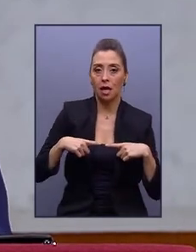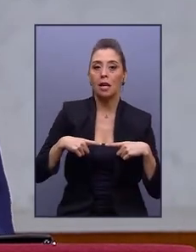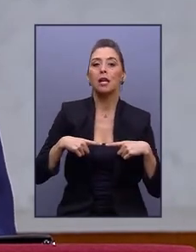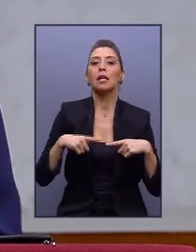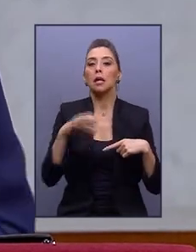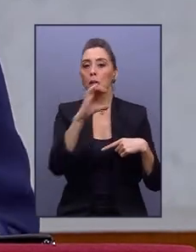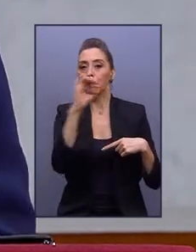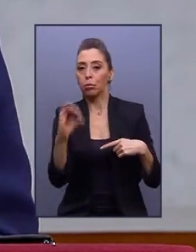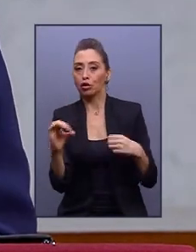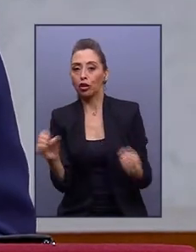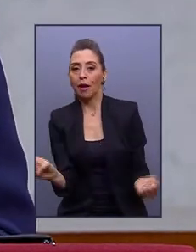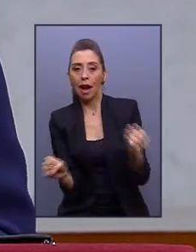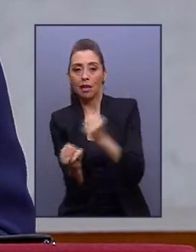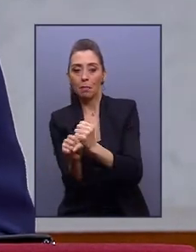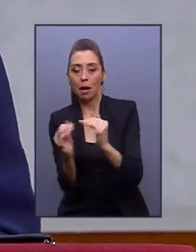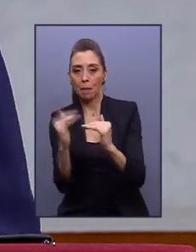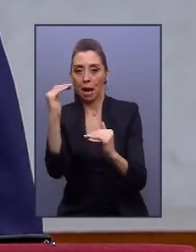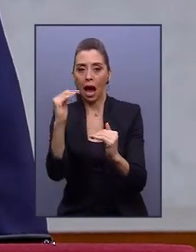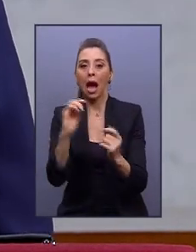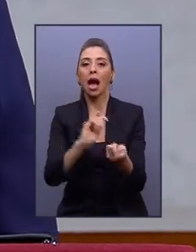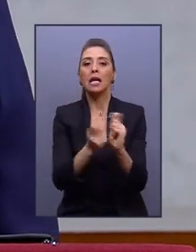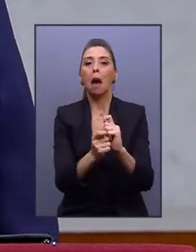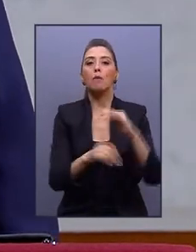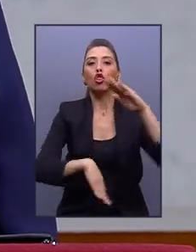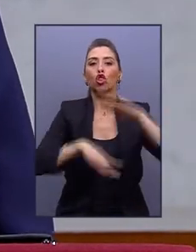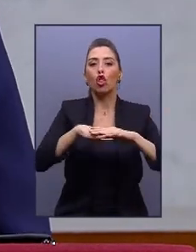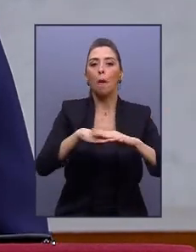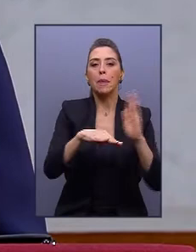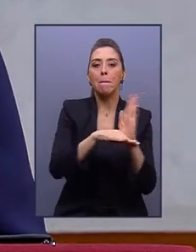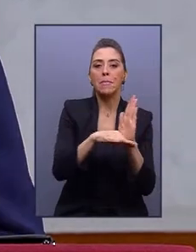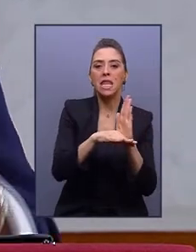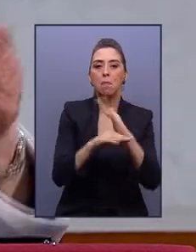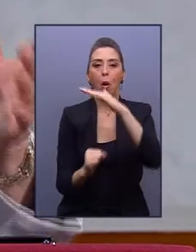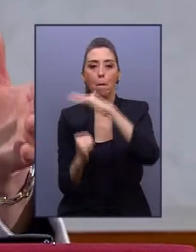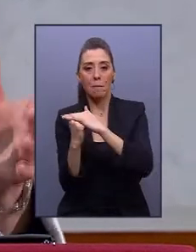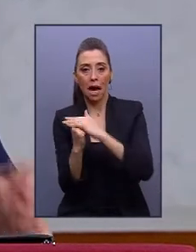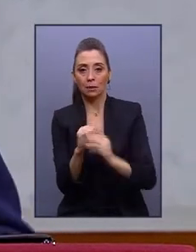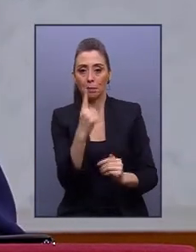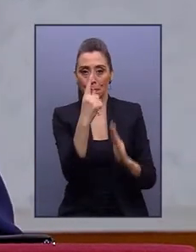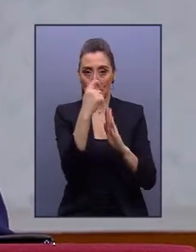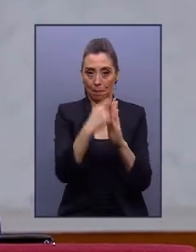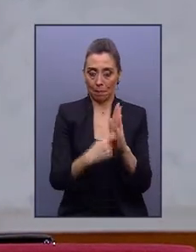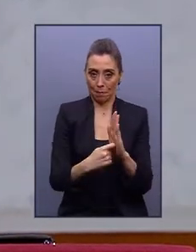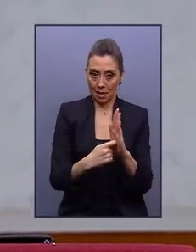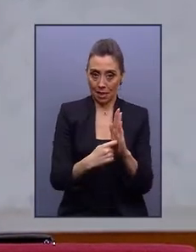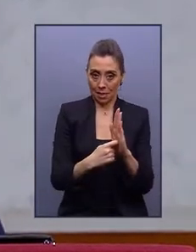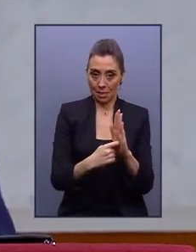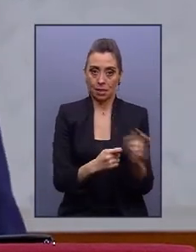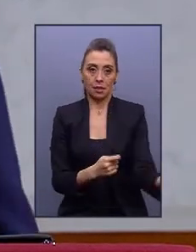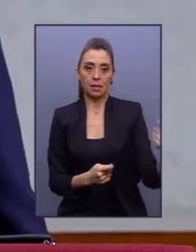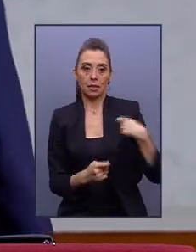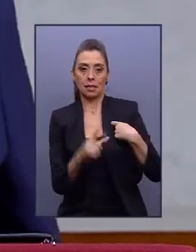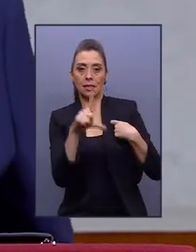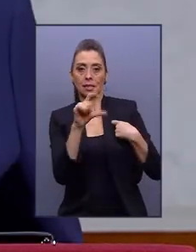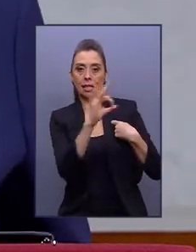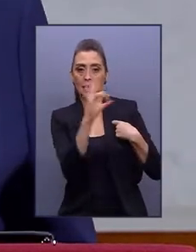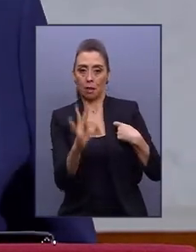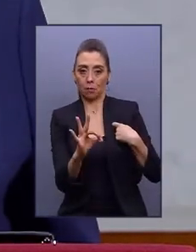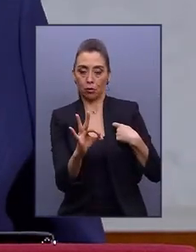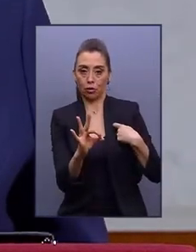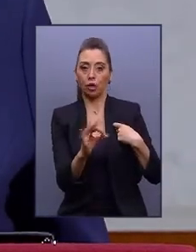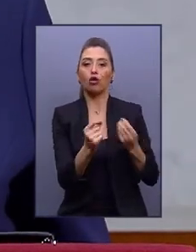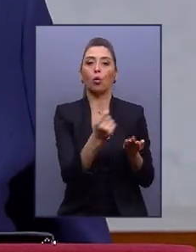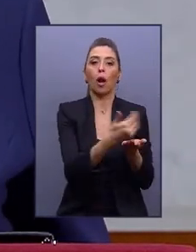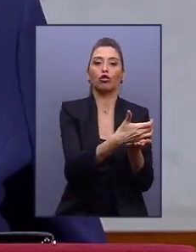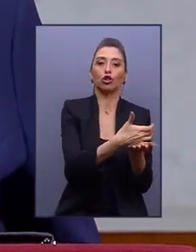de reemplazo y los cambios en los topes mínimos y máximos. Así, el primer mes se recibirá un 70% del promedio de